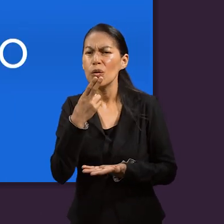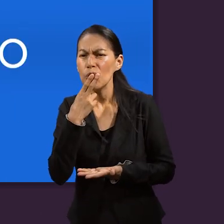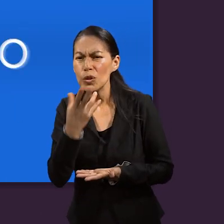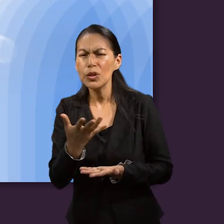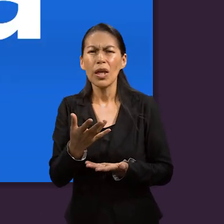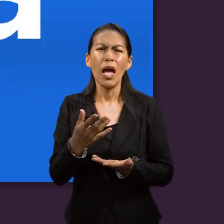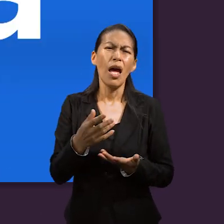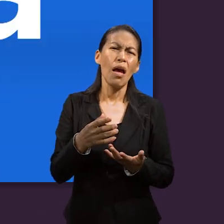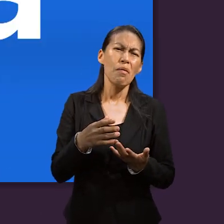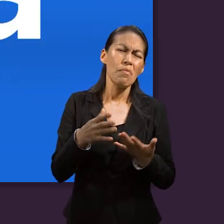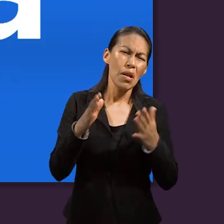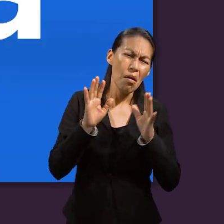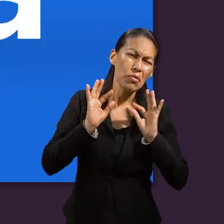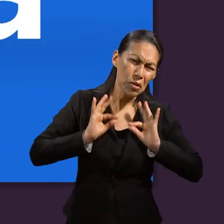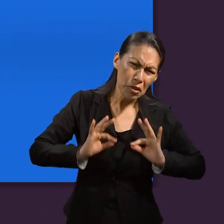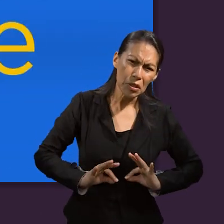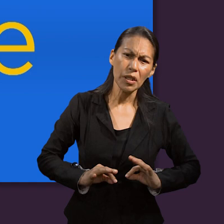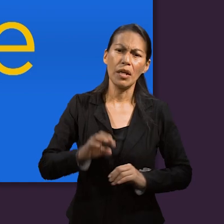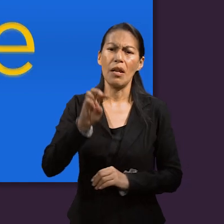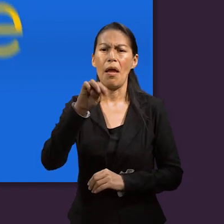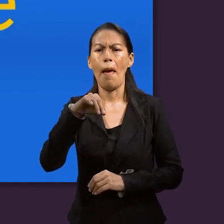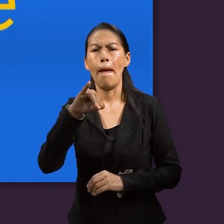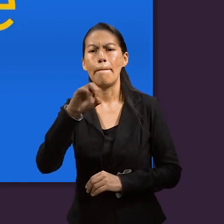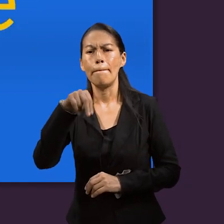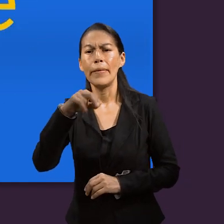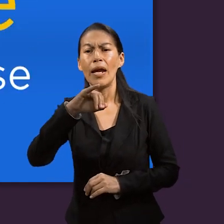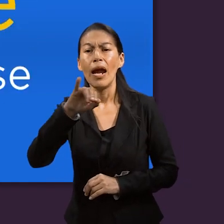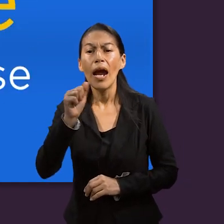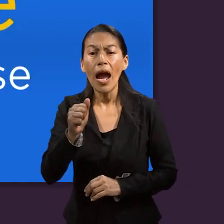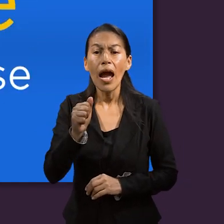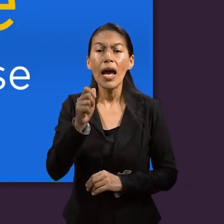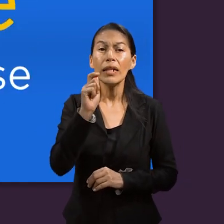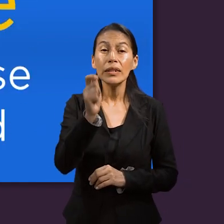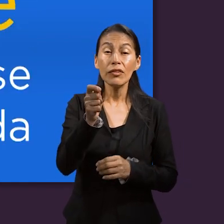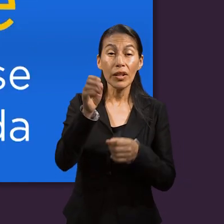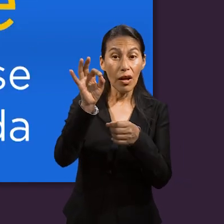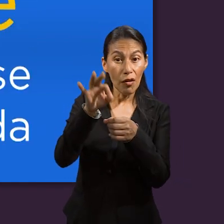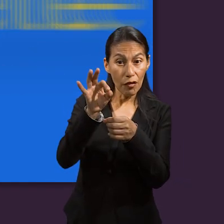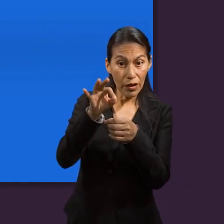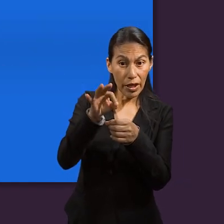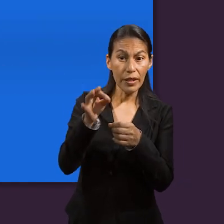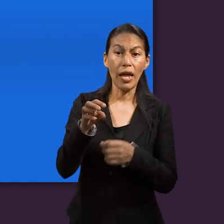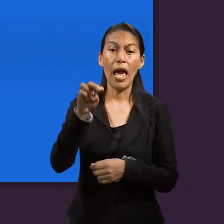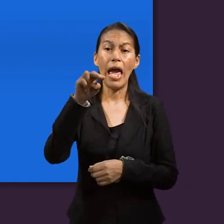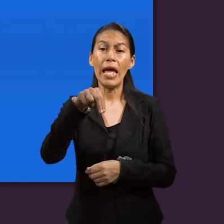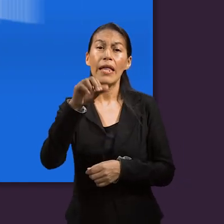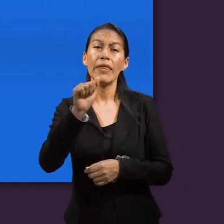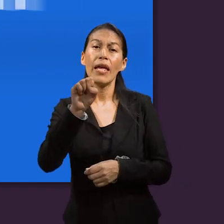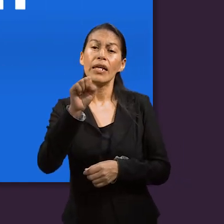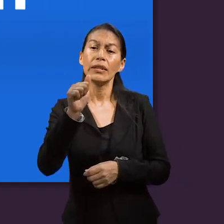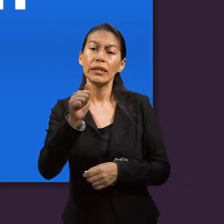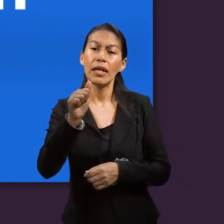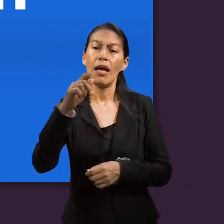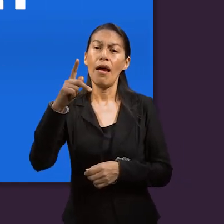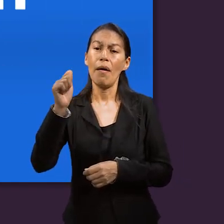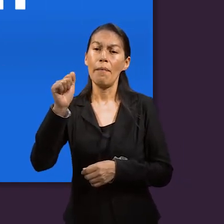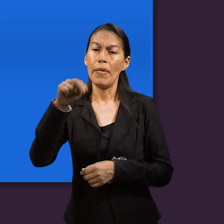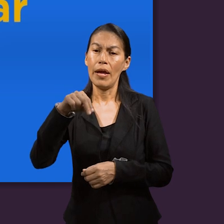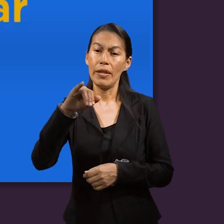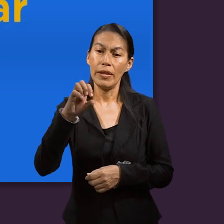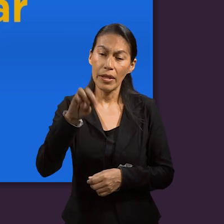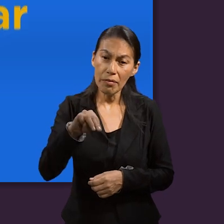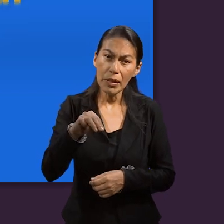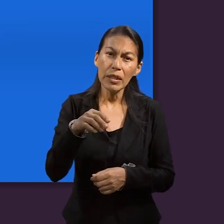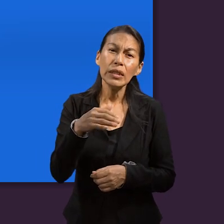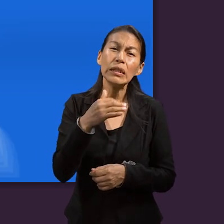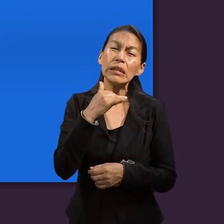palabras como nunca presenté una palabra que se refiere a la ofrenda y nasa fanning perdonaron